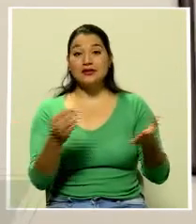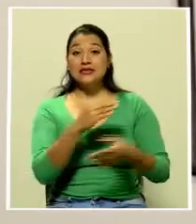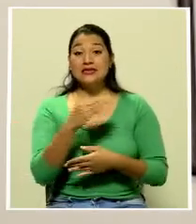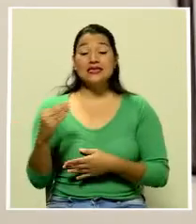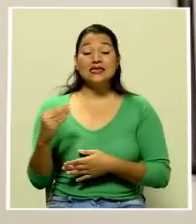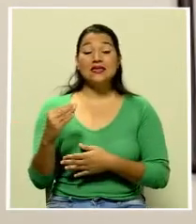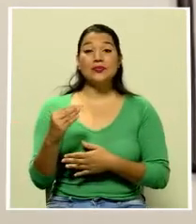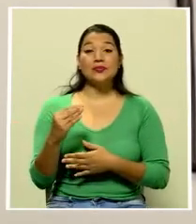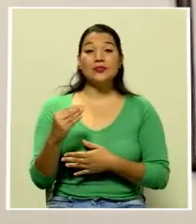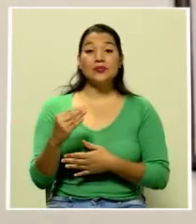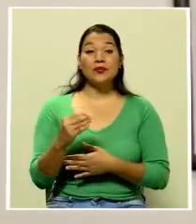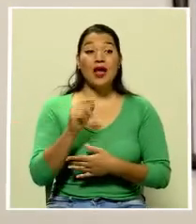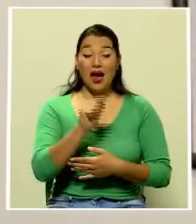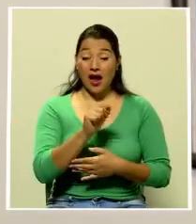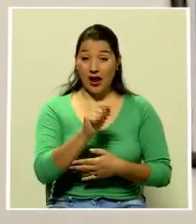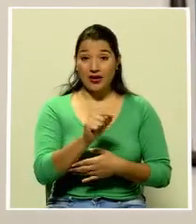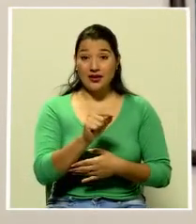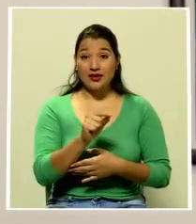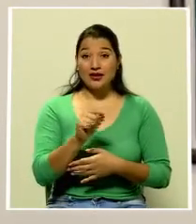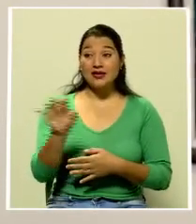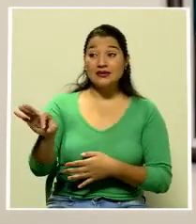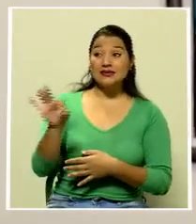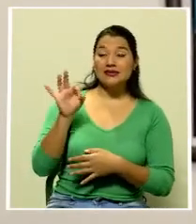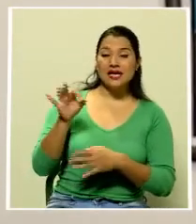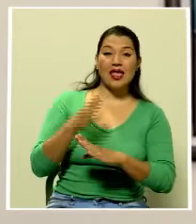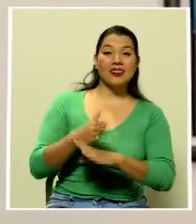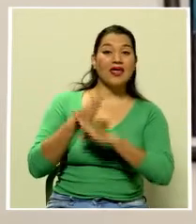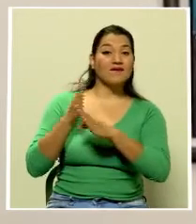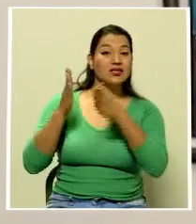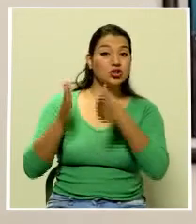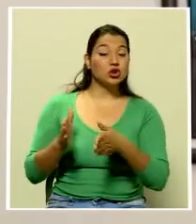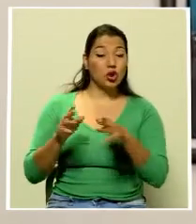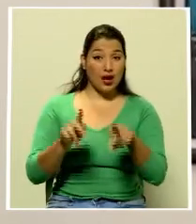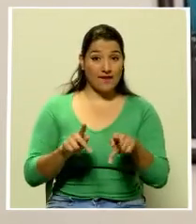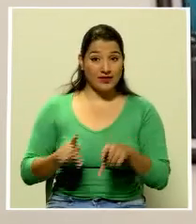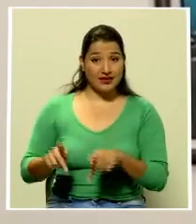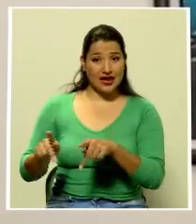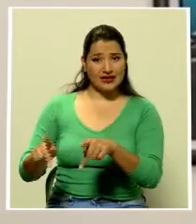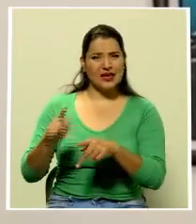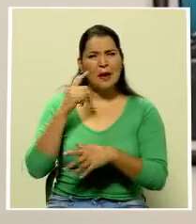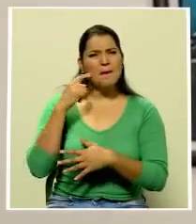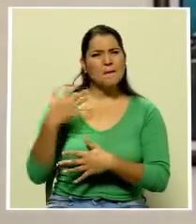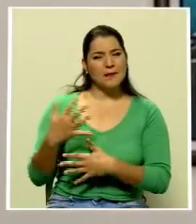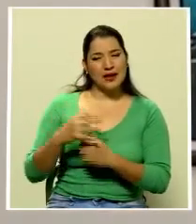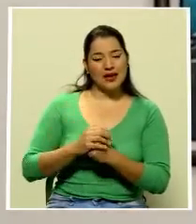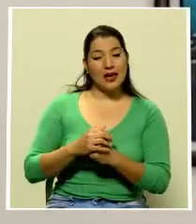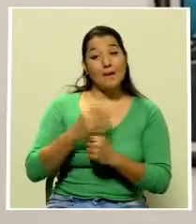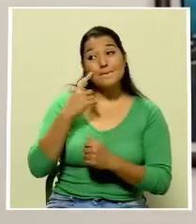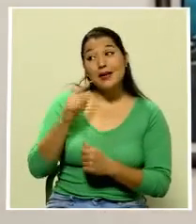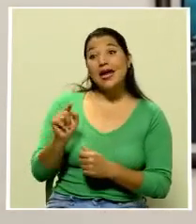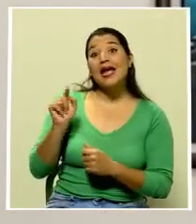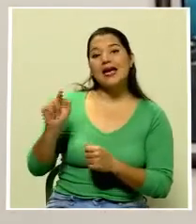se le citará a la defensora de los habitantes para que ejerza el derecho